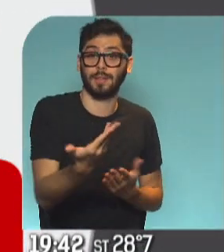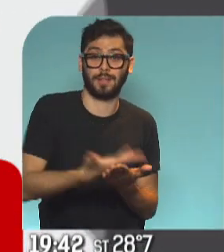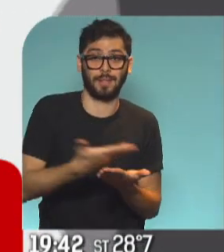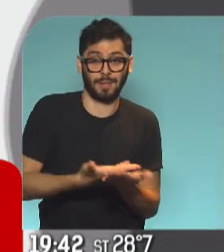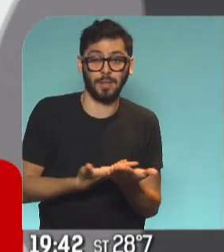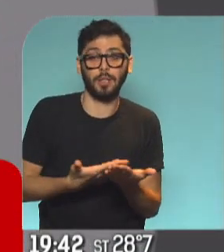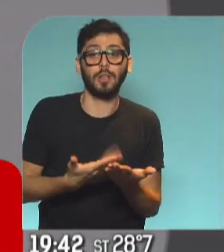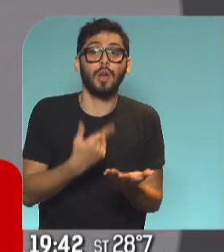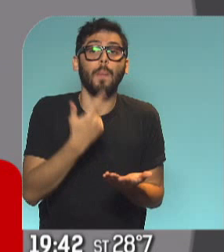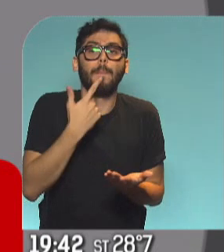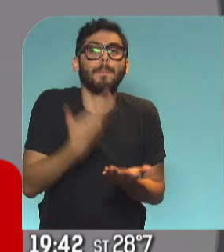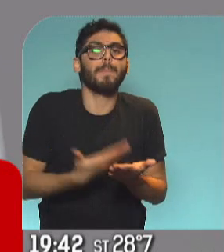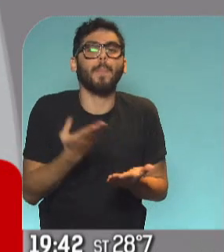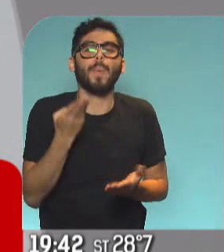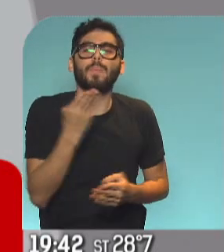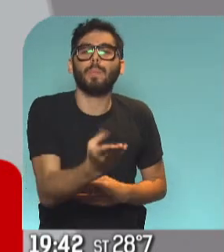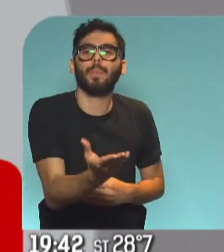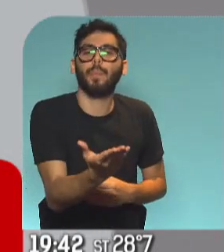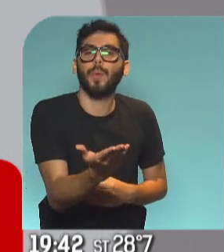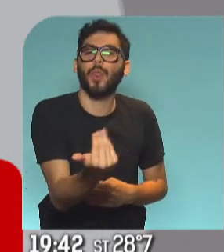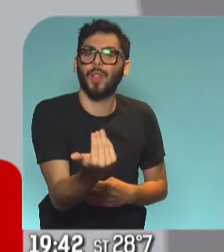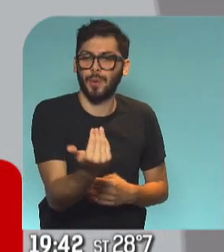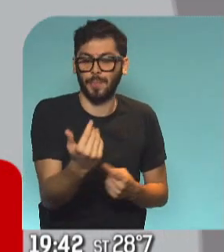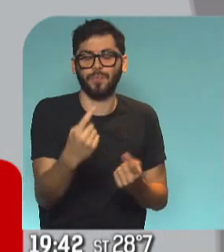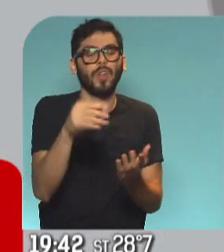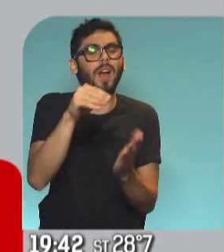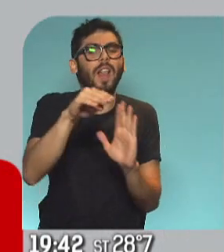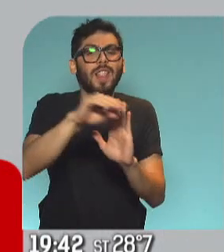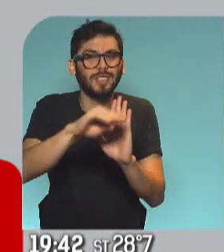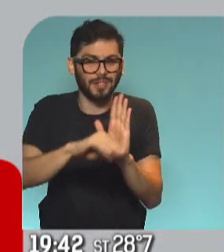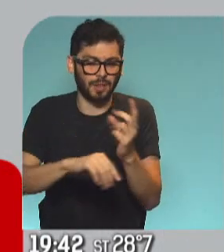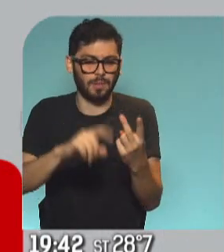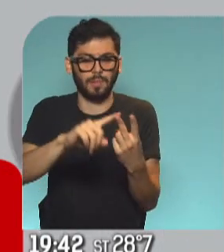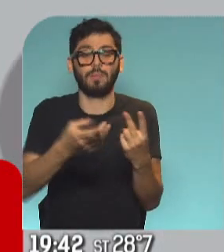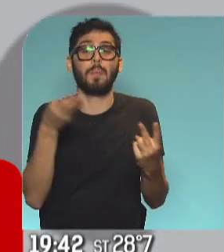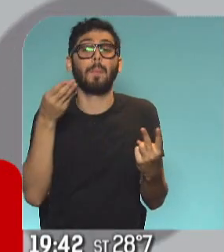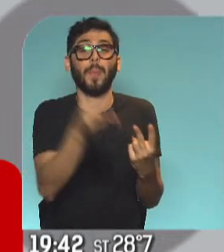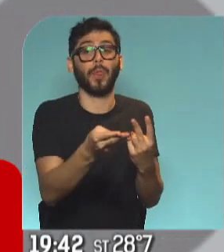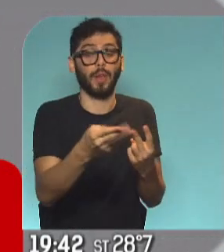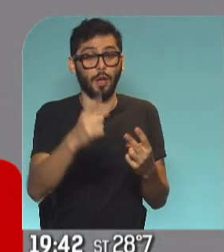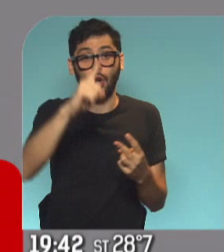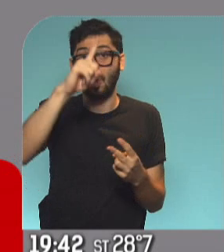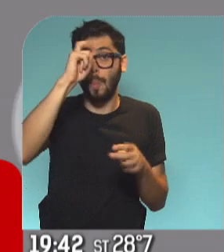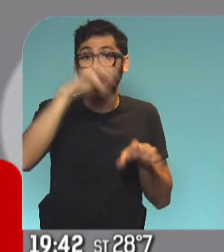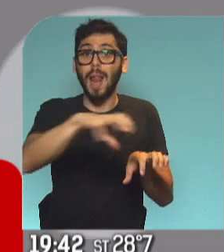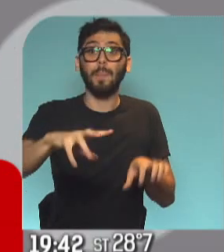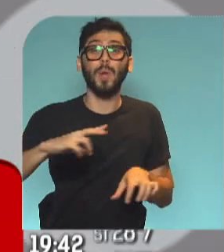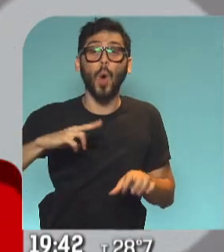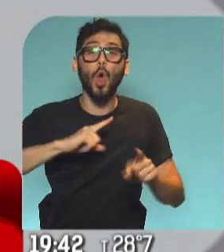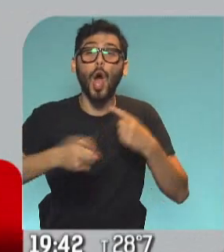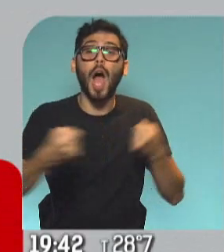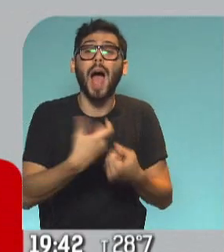Pidieron ciertos papeles, pidieron un listado, pidieron el convenio con los sanatorios privados.